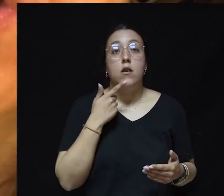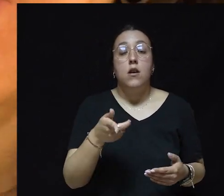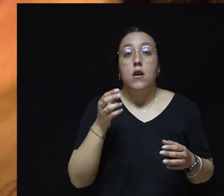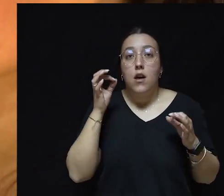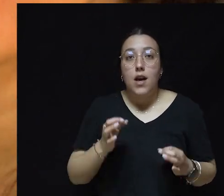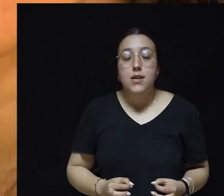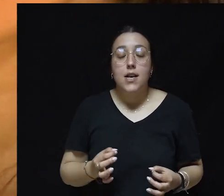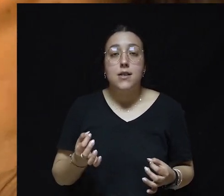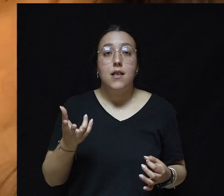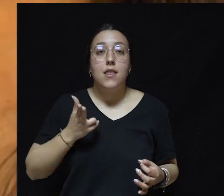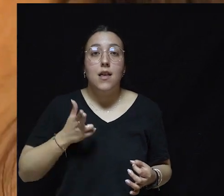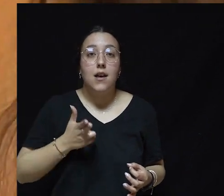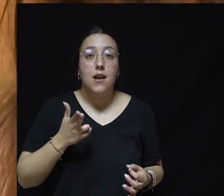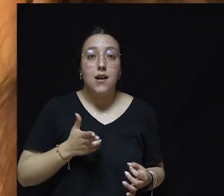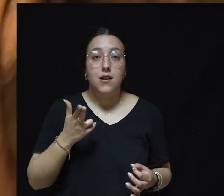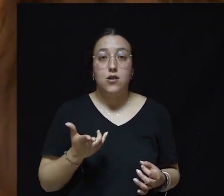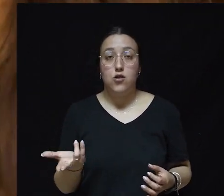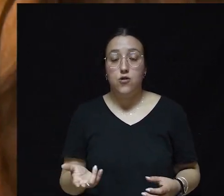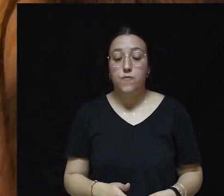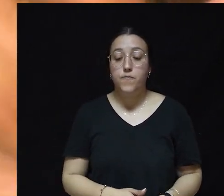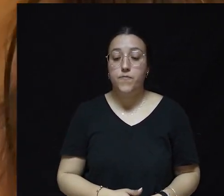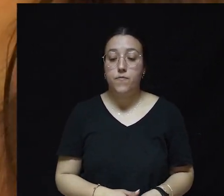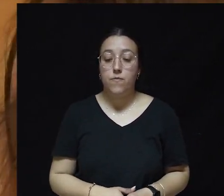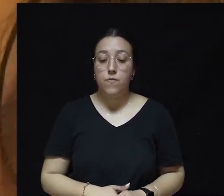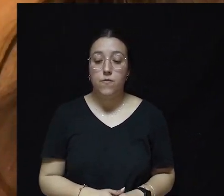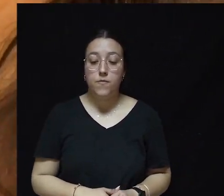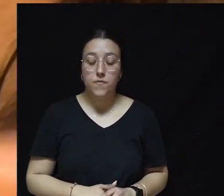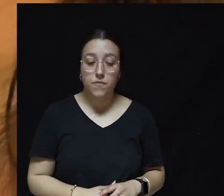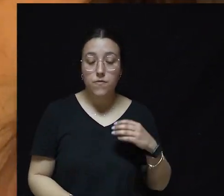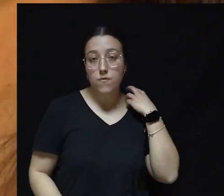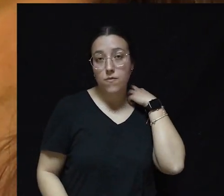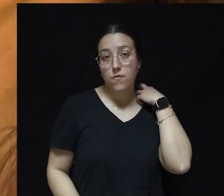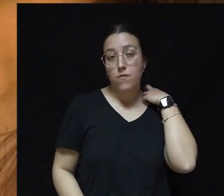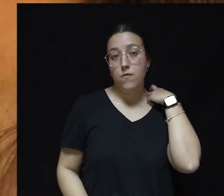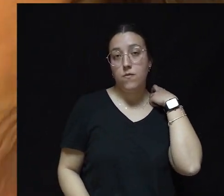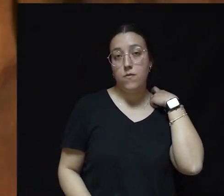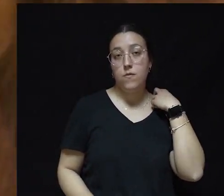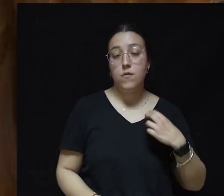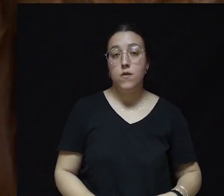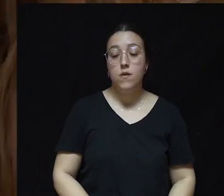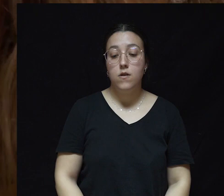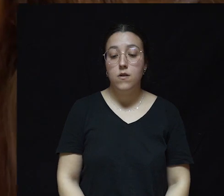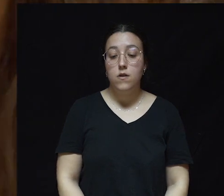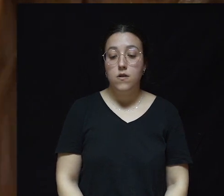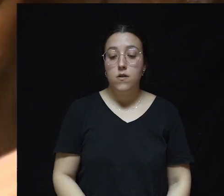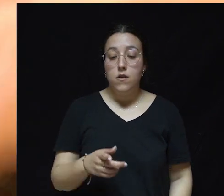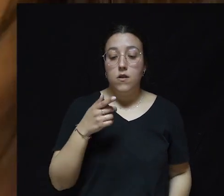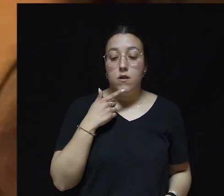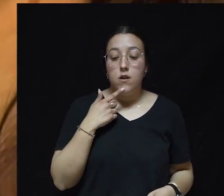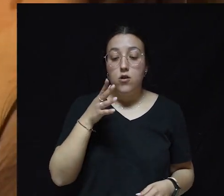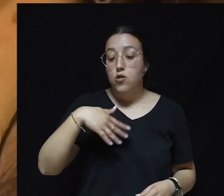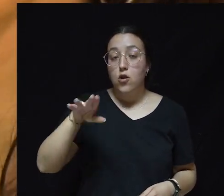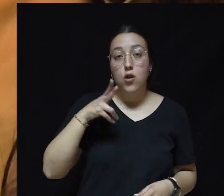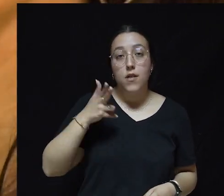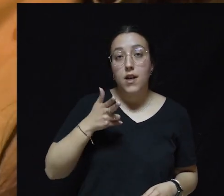Y eso es una evidencia, y a veces nos hemos quedado que como todo el mundo tiene ese derecho, todo el mundo puede ir a la primaria, de hecho es obligatoria, ¿no?, secundaria, todo el